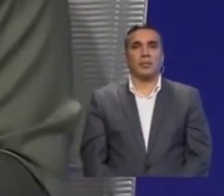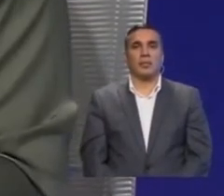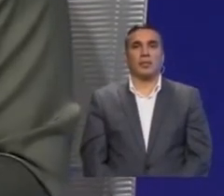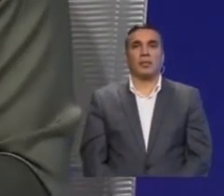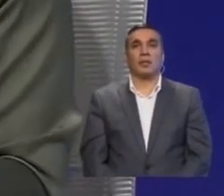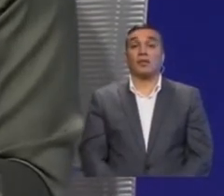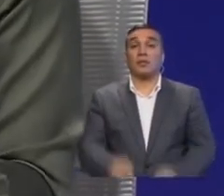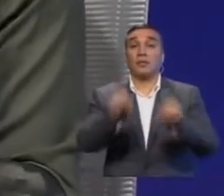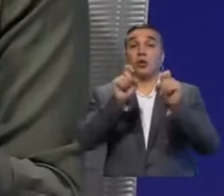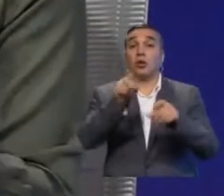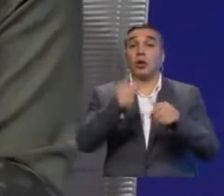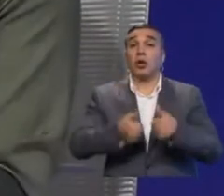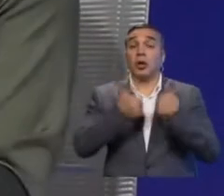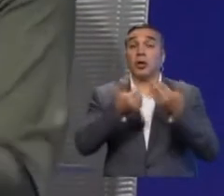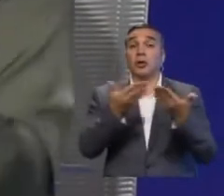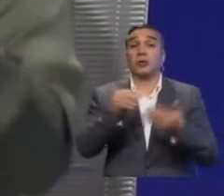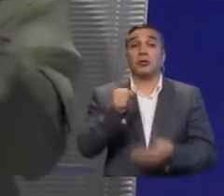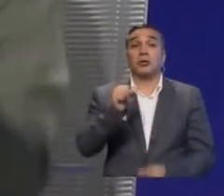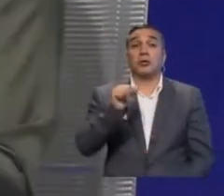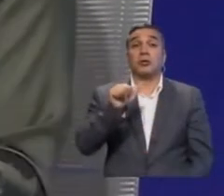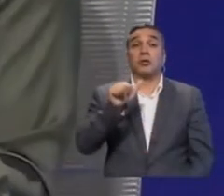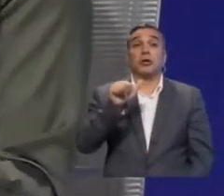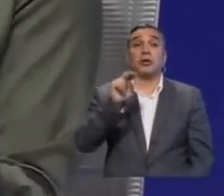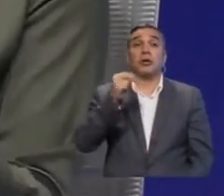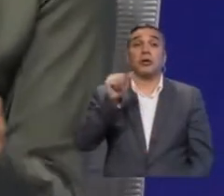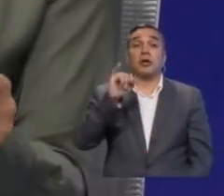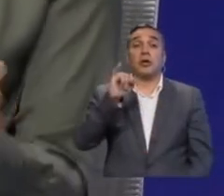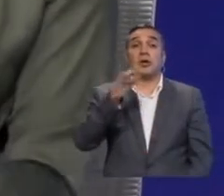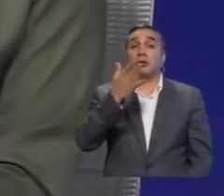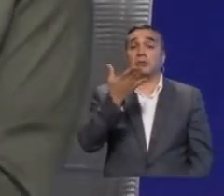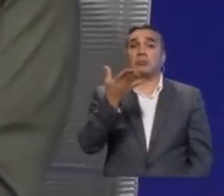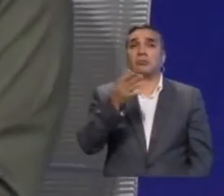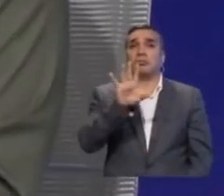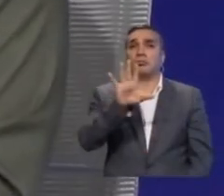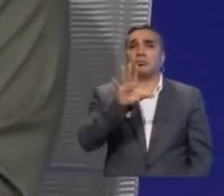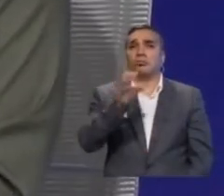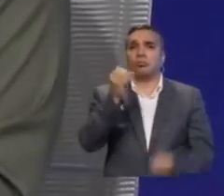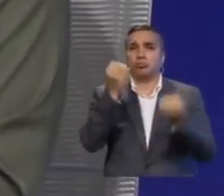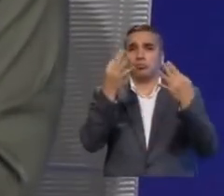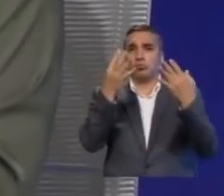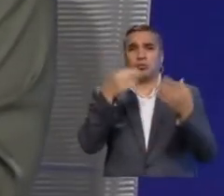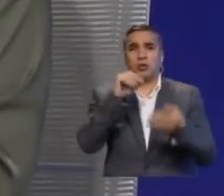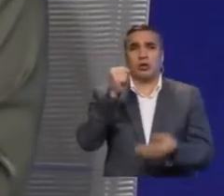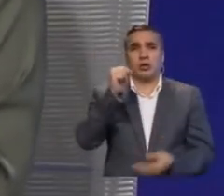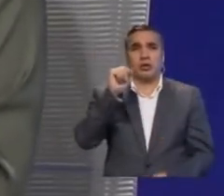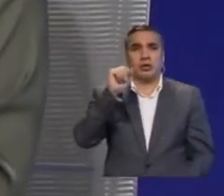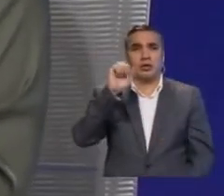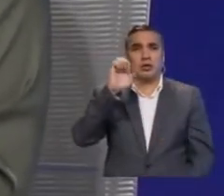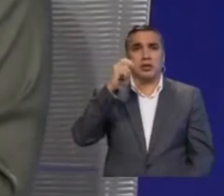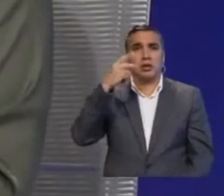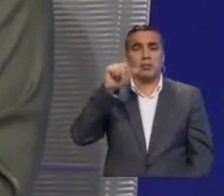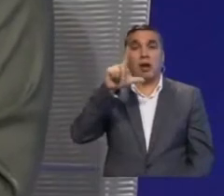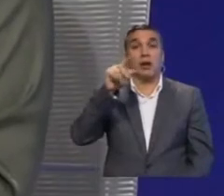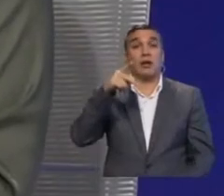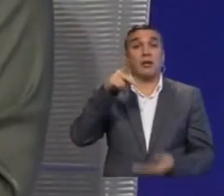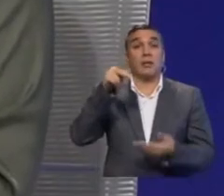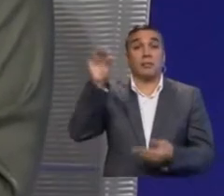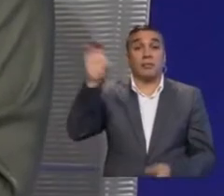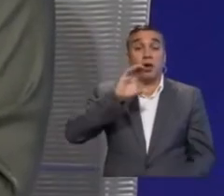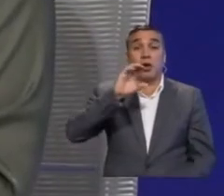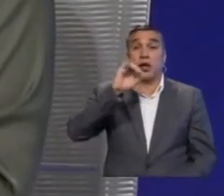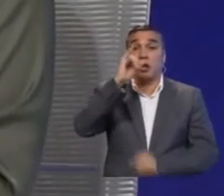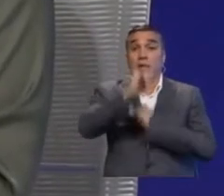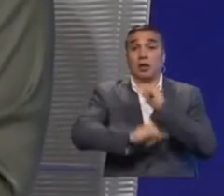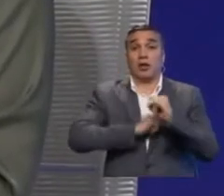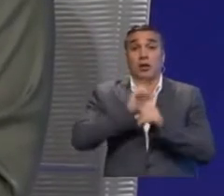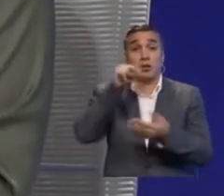La pregunta para el candidato Sañay es la siguiente. Según cifras de la CEPAL, la inversión extranjera directa en